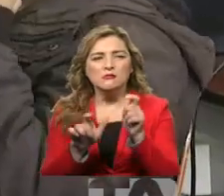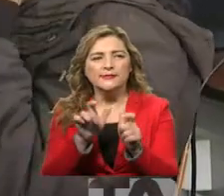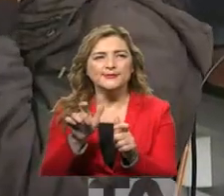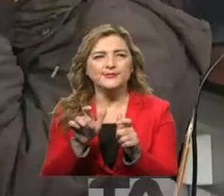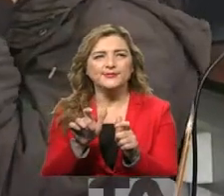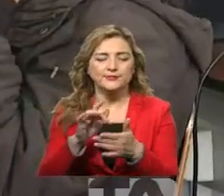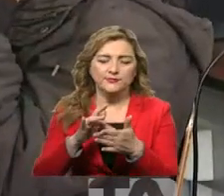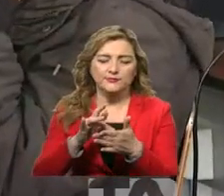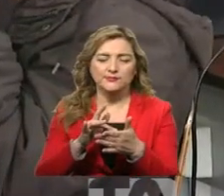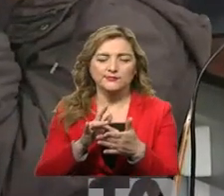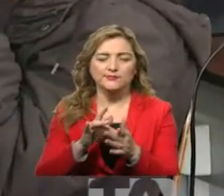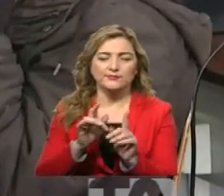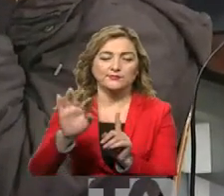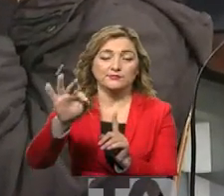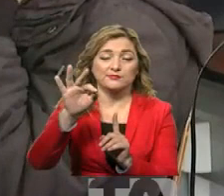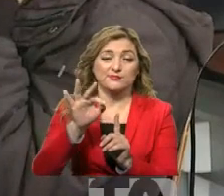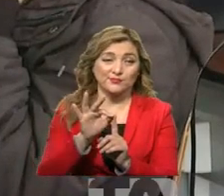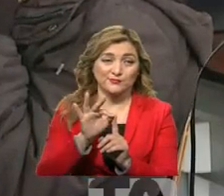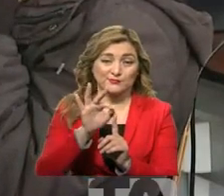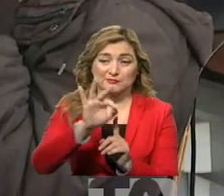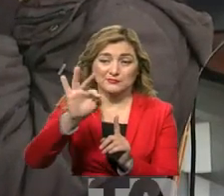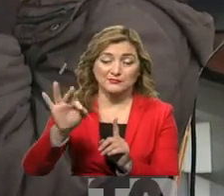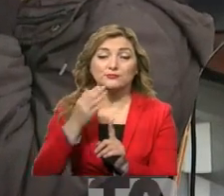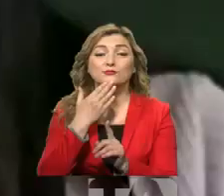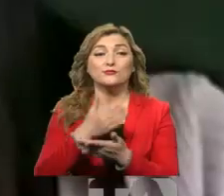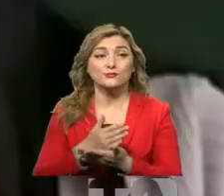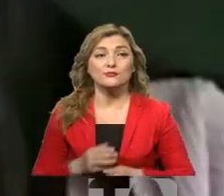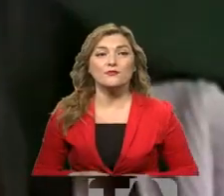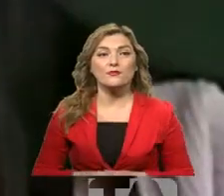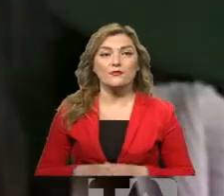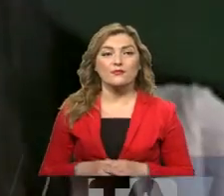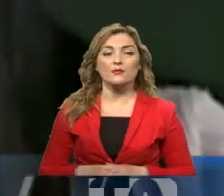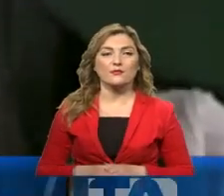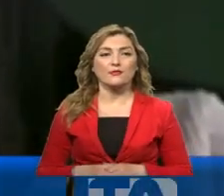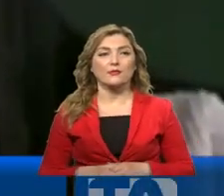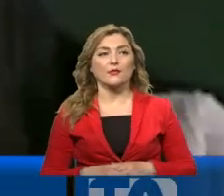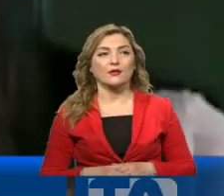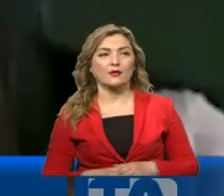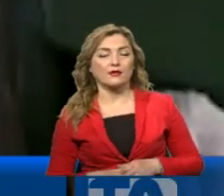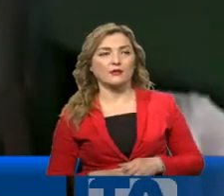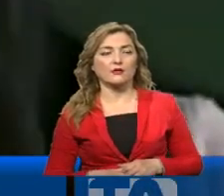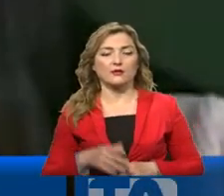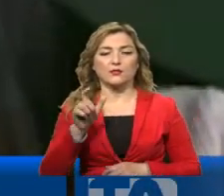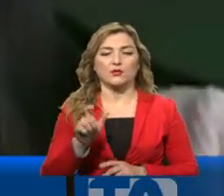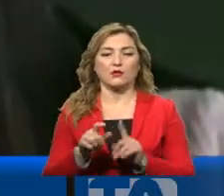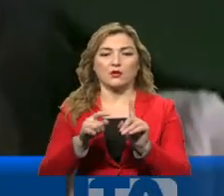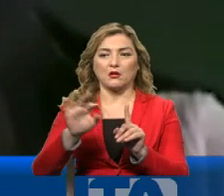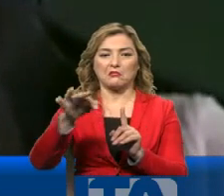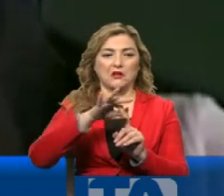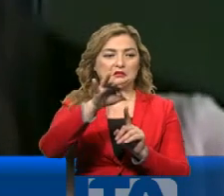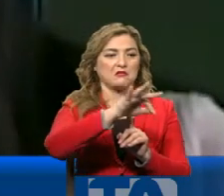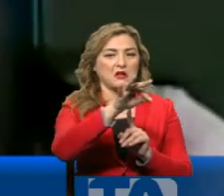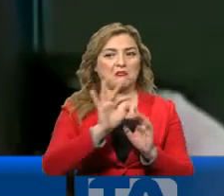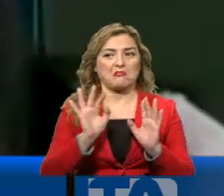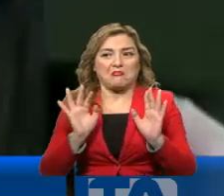se han expuesto a la enfermedad para evitar que la transmisión continúe. Su contacto es tan amplio que no logran determinar cuál fue su